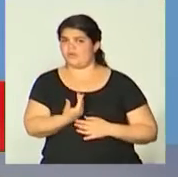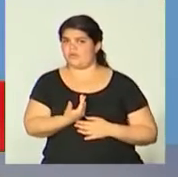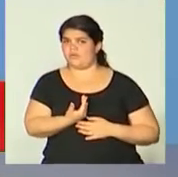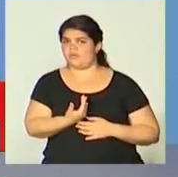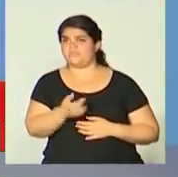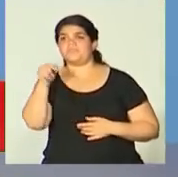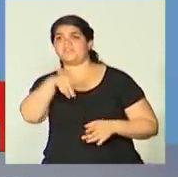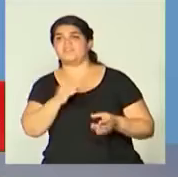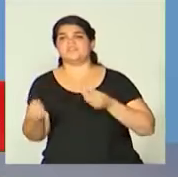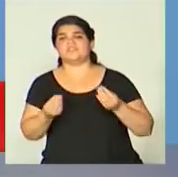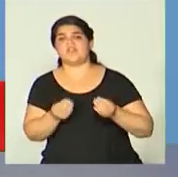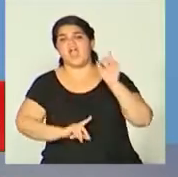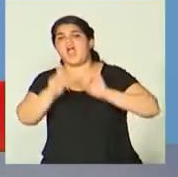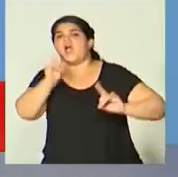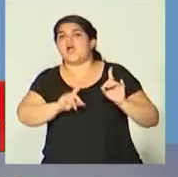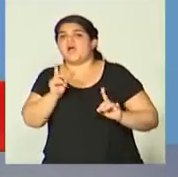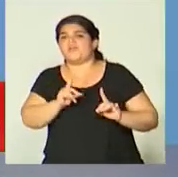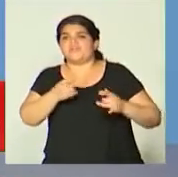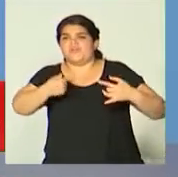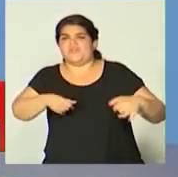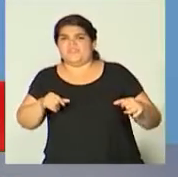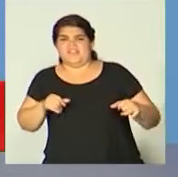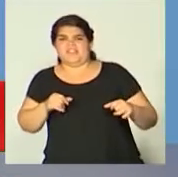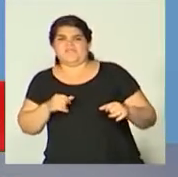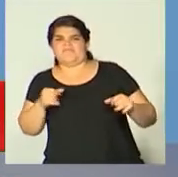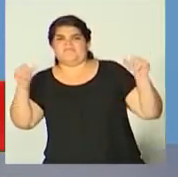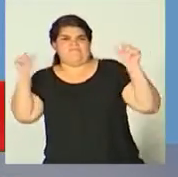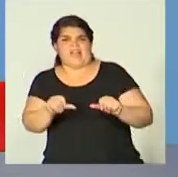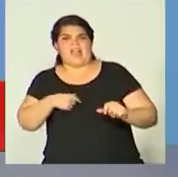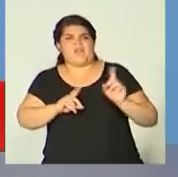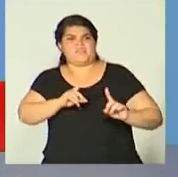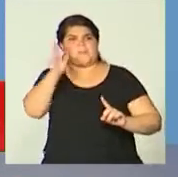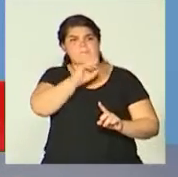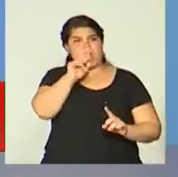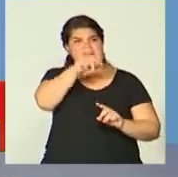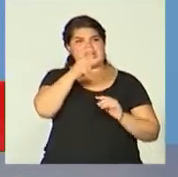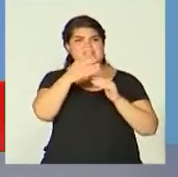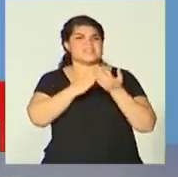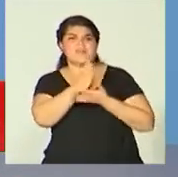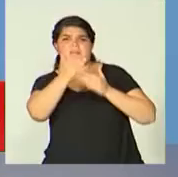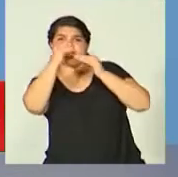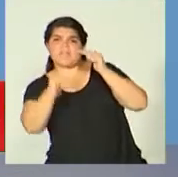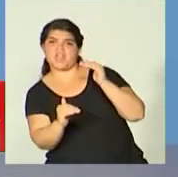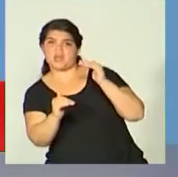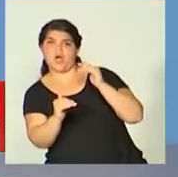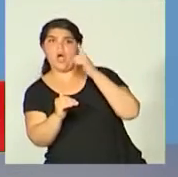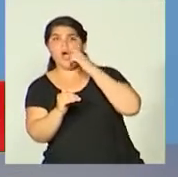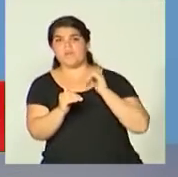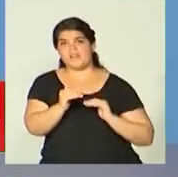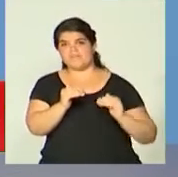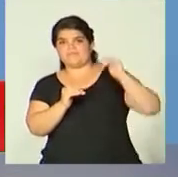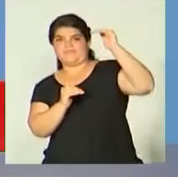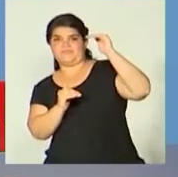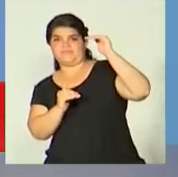estereotipos negativos y que terminan poniendo no a las mujeres en un lugar de inferioridad ya los varones en un lugar de superioridad